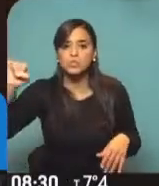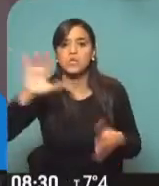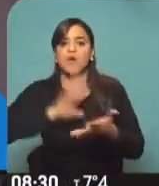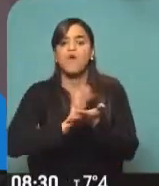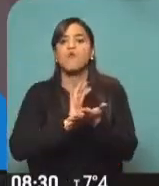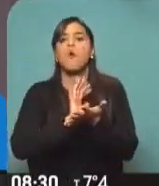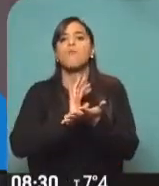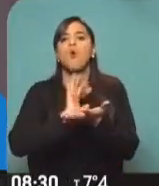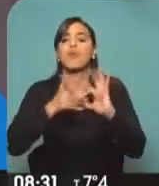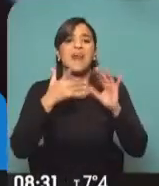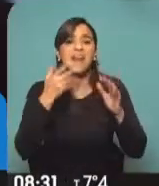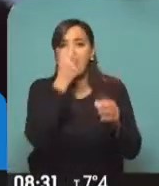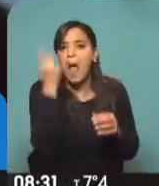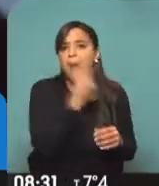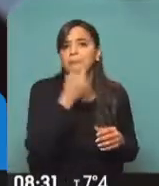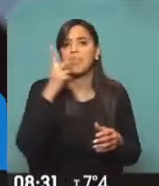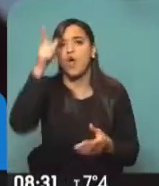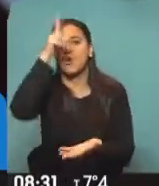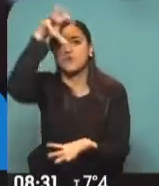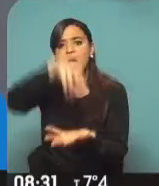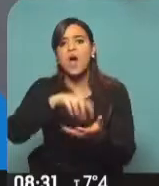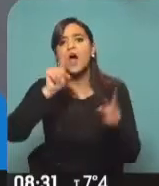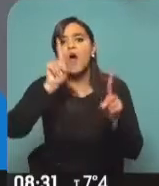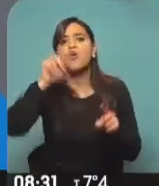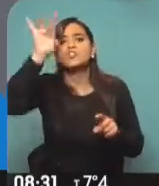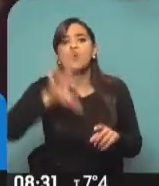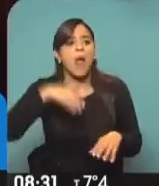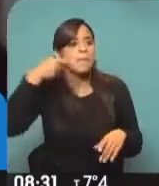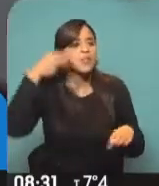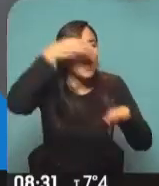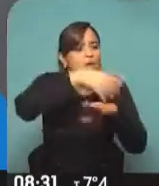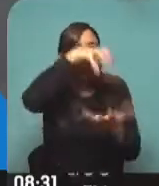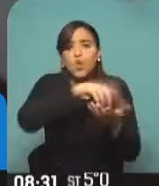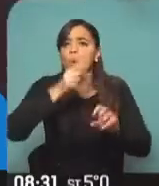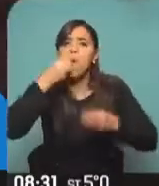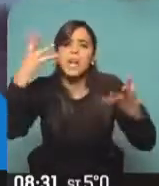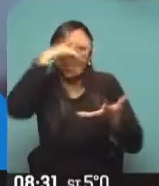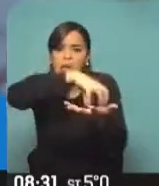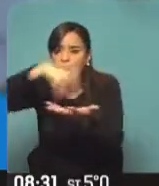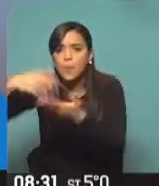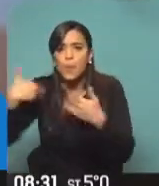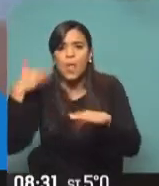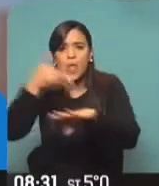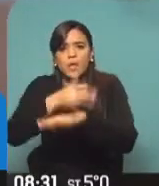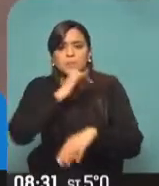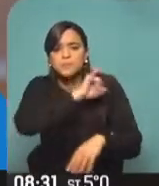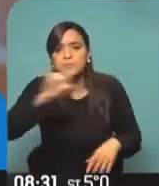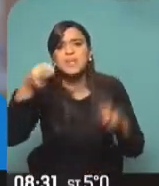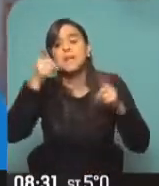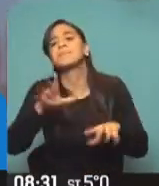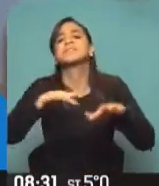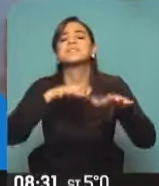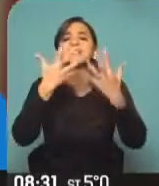forma rápida y en cualquier comisaría cuando antes tenían que ir solamente misma comisaría saben que hay que seguir apostando el sistema público de salud